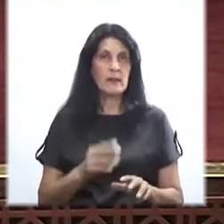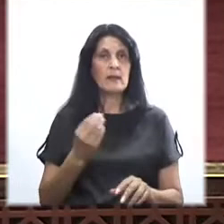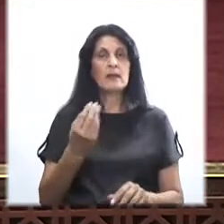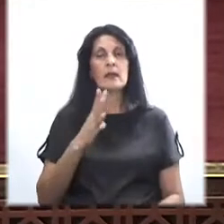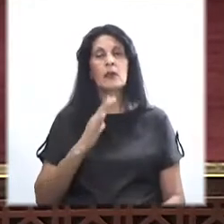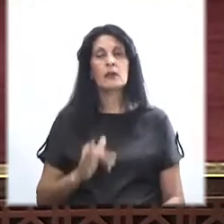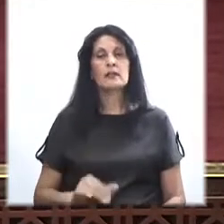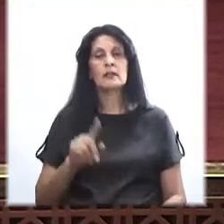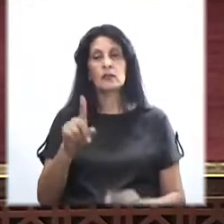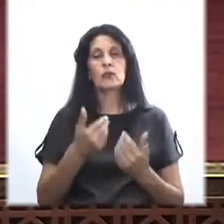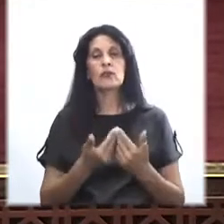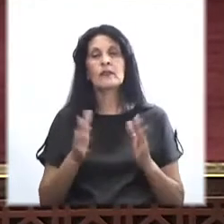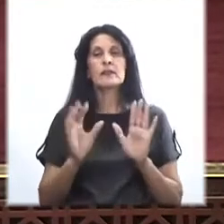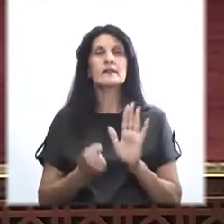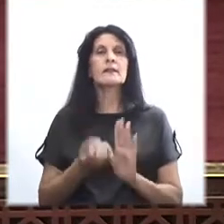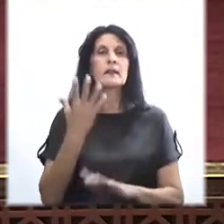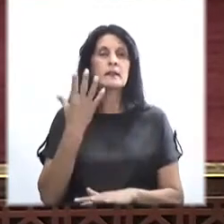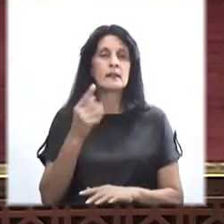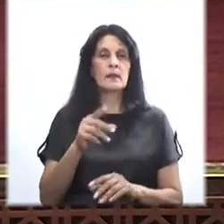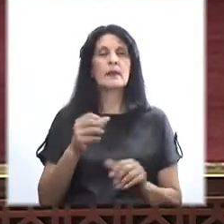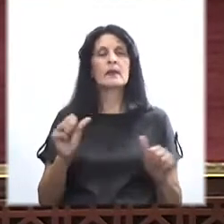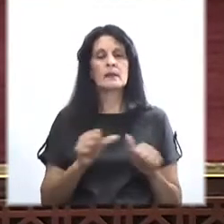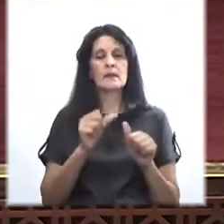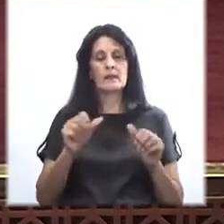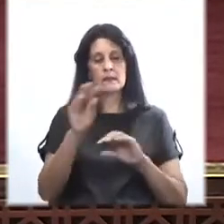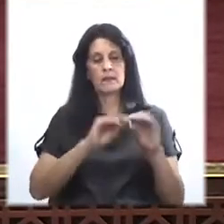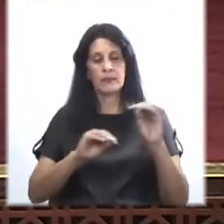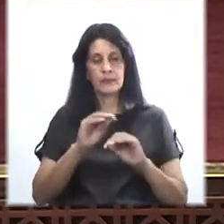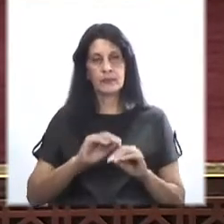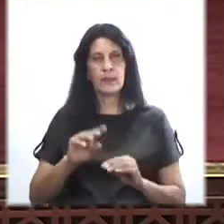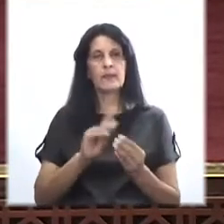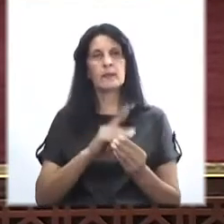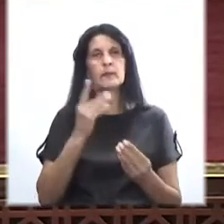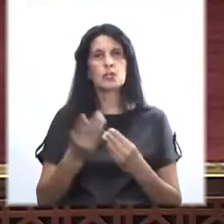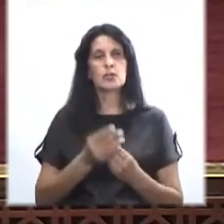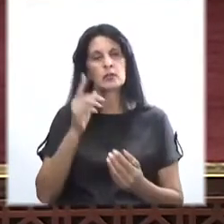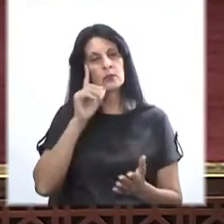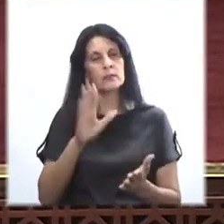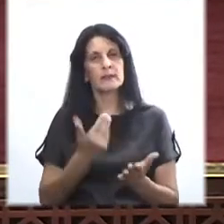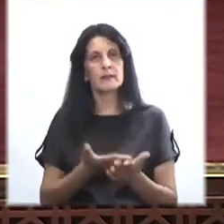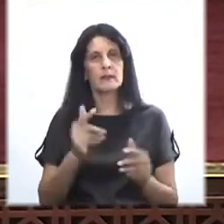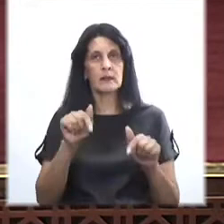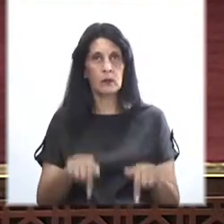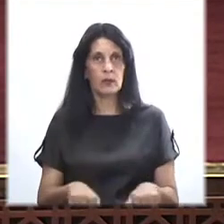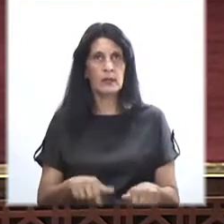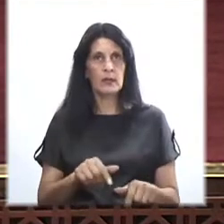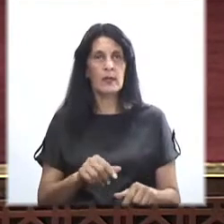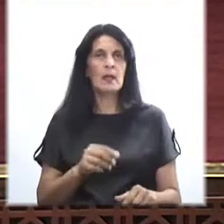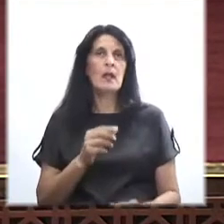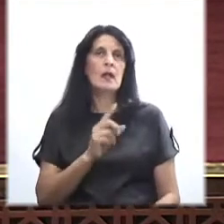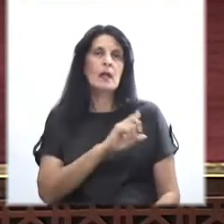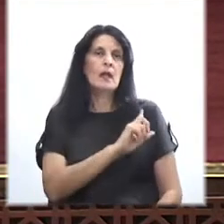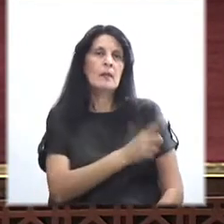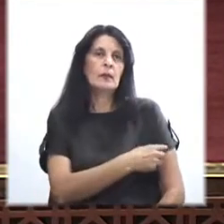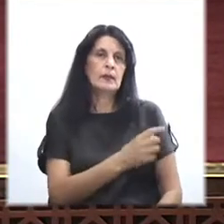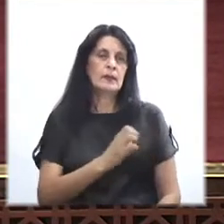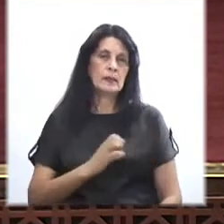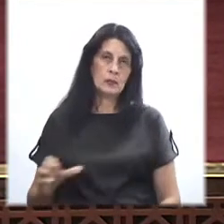sus iniciativas que han sido parte de la construcción también de este proyecto que presenta hoy el Poder